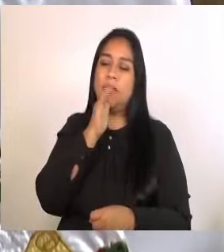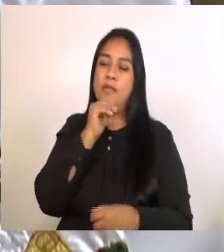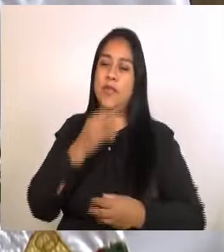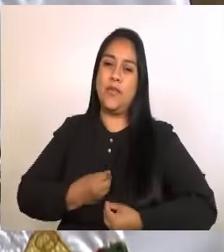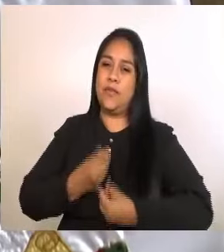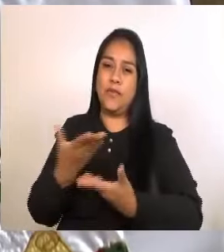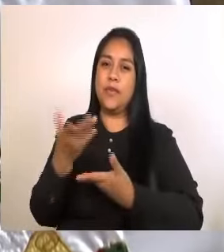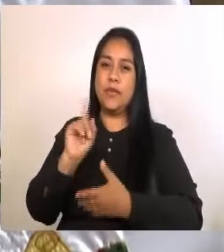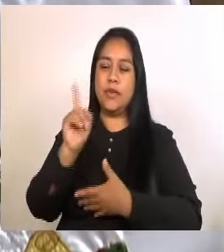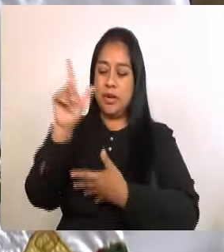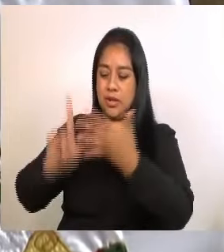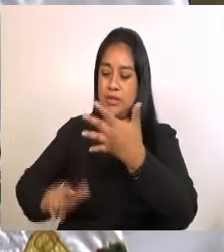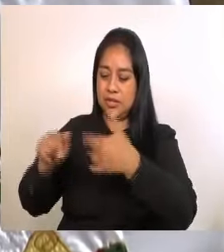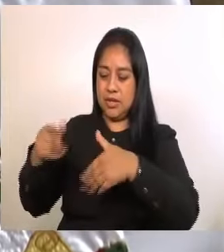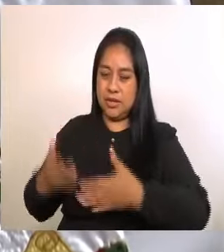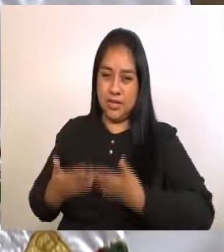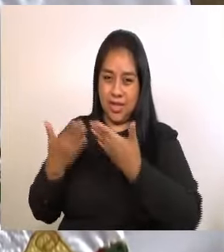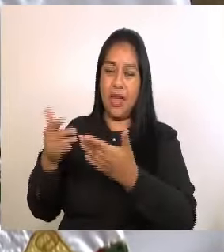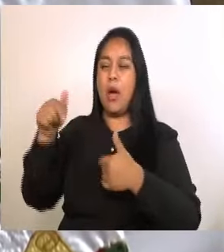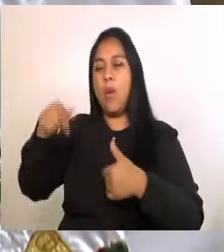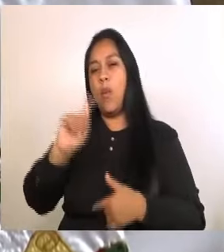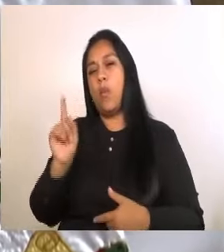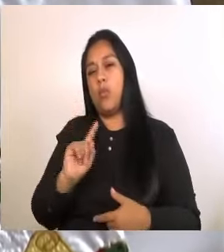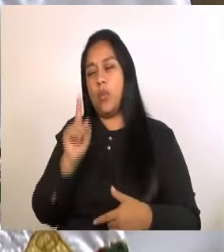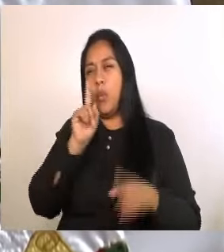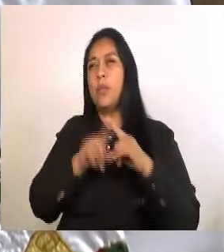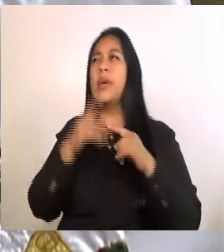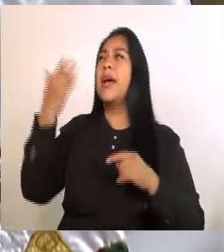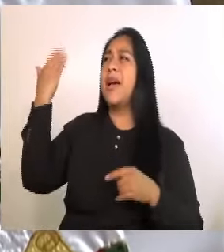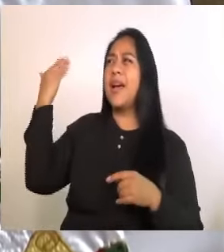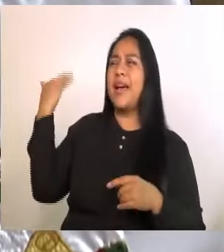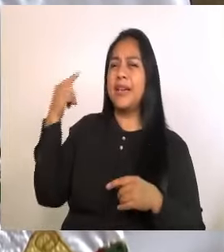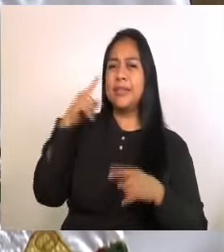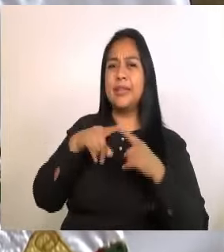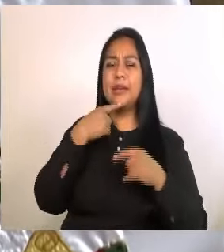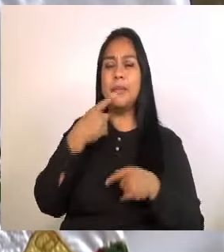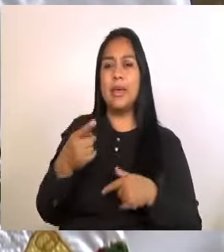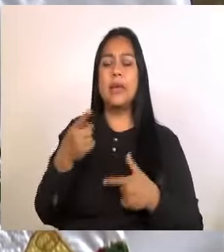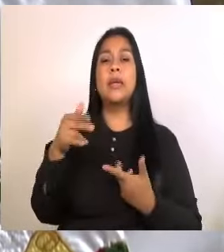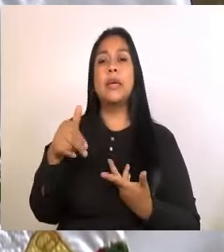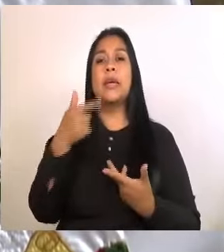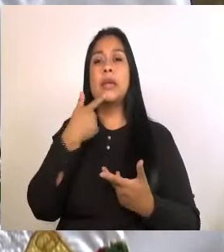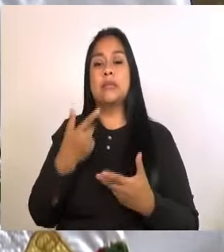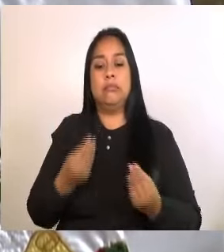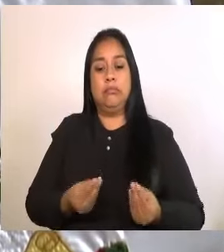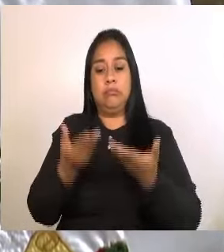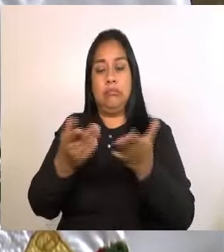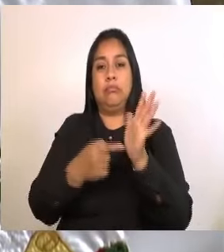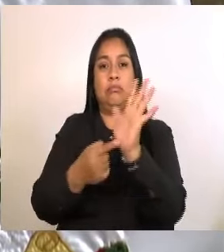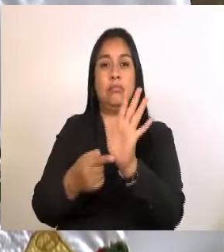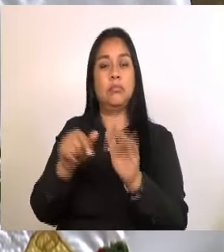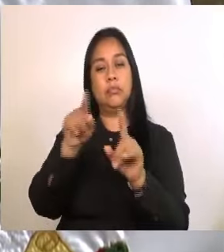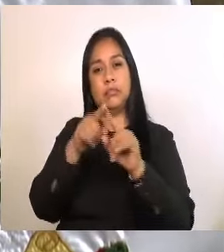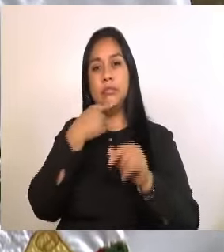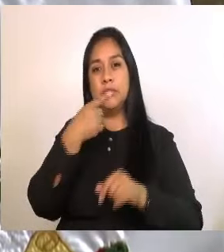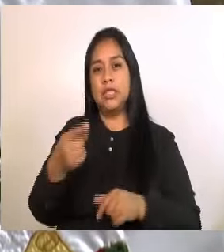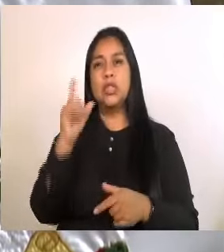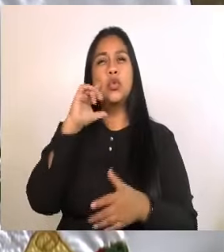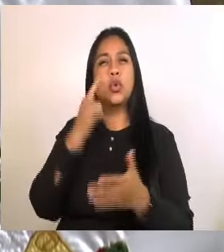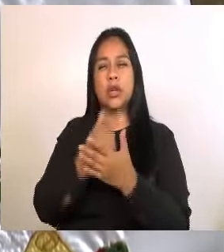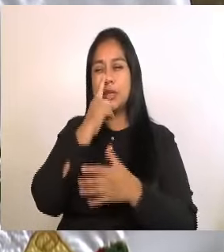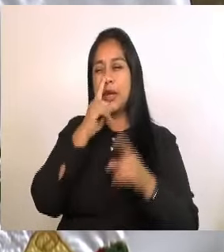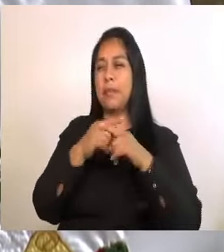proporcionar una lista en este momento. Yo creo que la vez pasada el régimen proporcionó una lista. Yo creo que, como el canciller